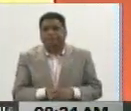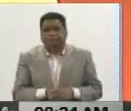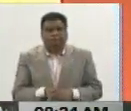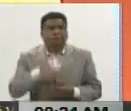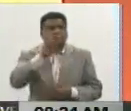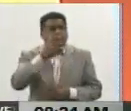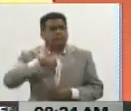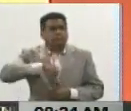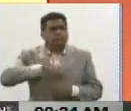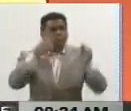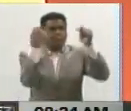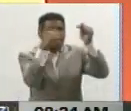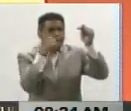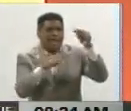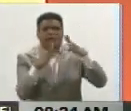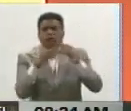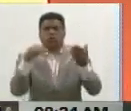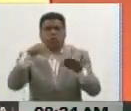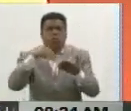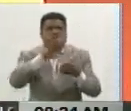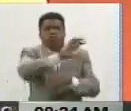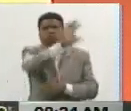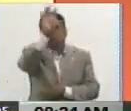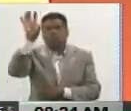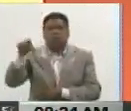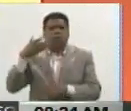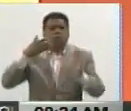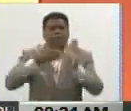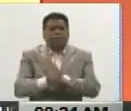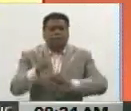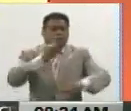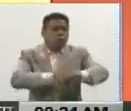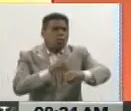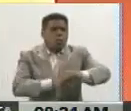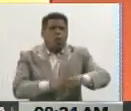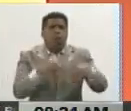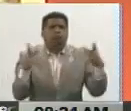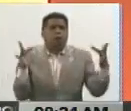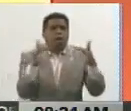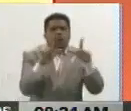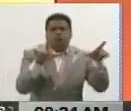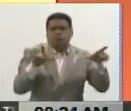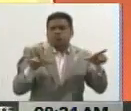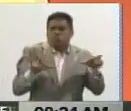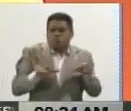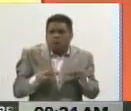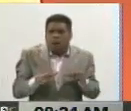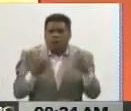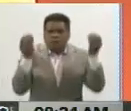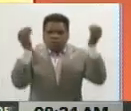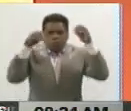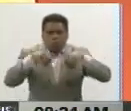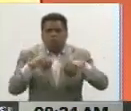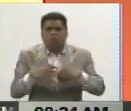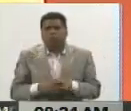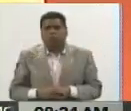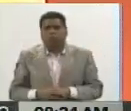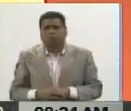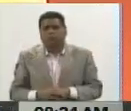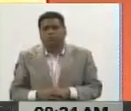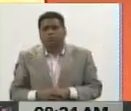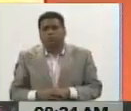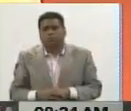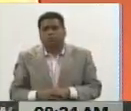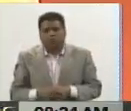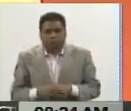nacional en todos los estados del país, que se está realizando, hora, punto de encuentro. Y la idea es eso, que podamos llegarnos y hacer accesible